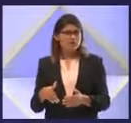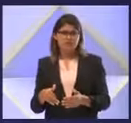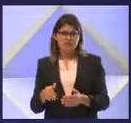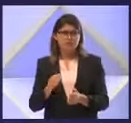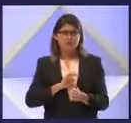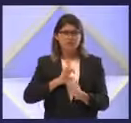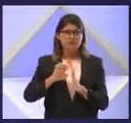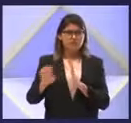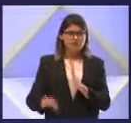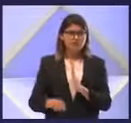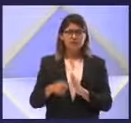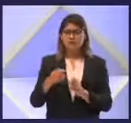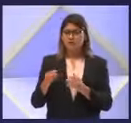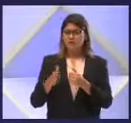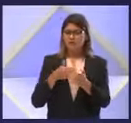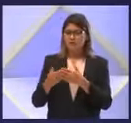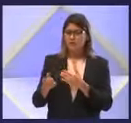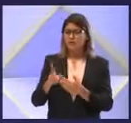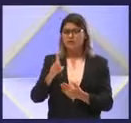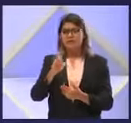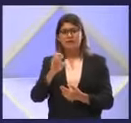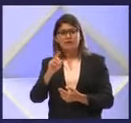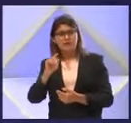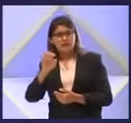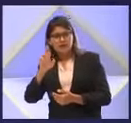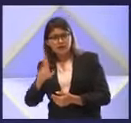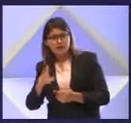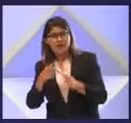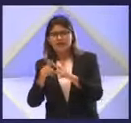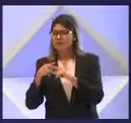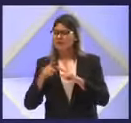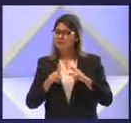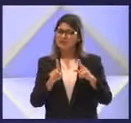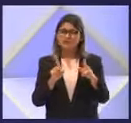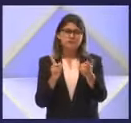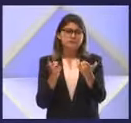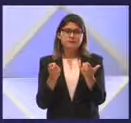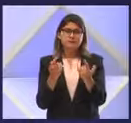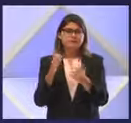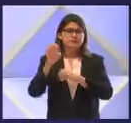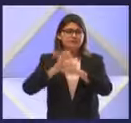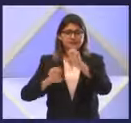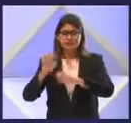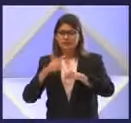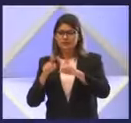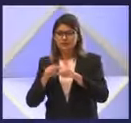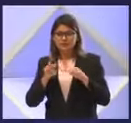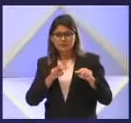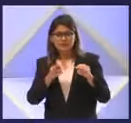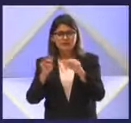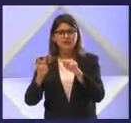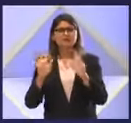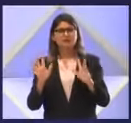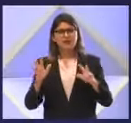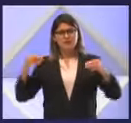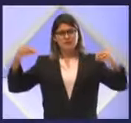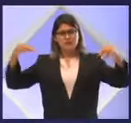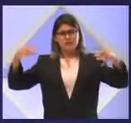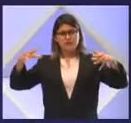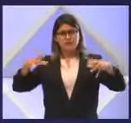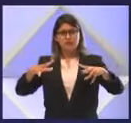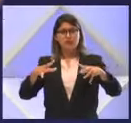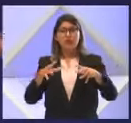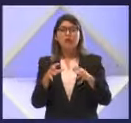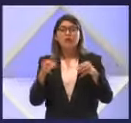spectrum de sabor de fin radios de radios cognitivos sean eficientado y el espectro yang por lo menos no es tan escaso